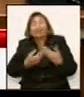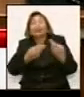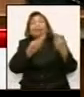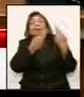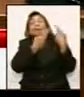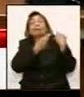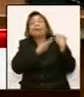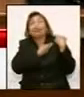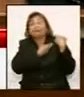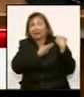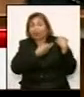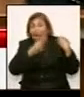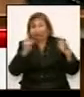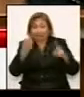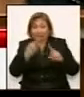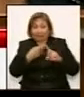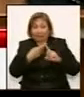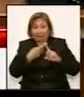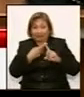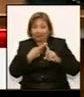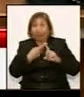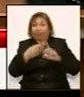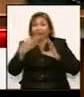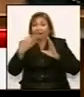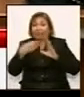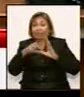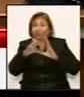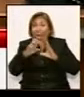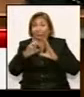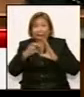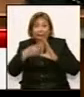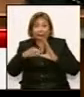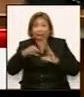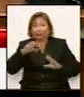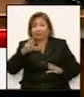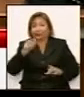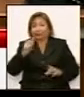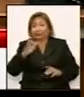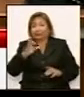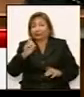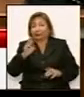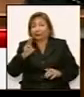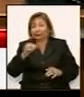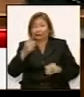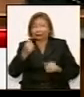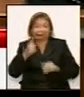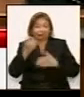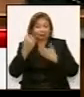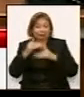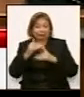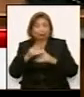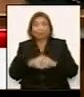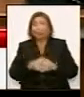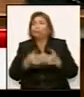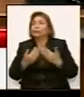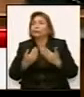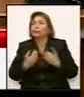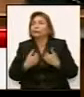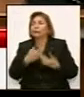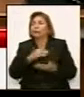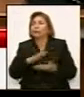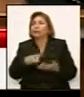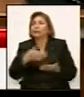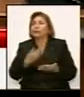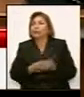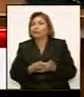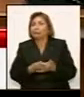primero en las últimas semanas y las limitaciones que tienen para en general para